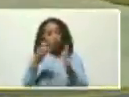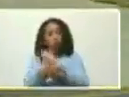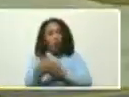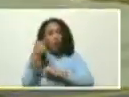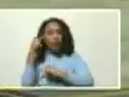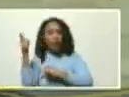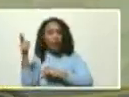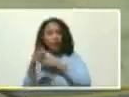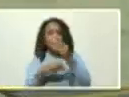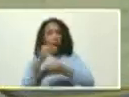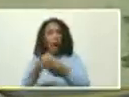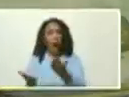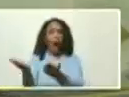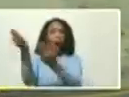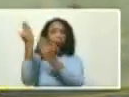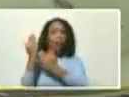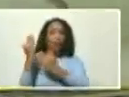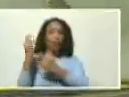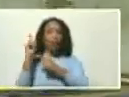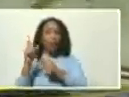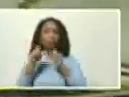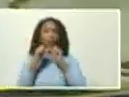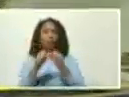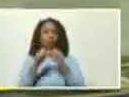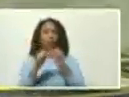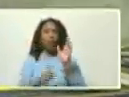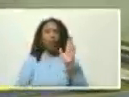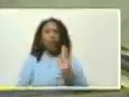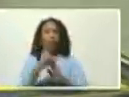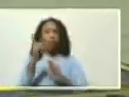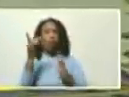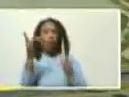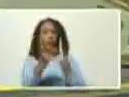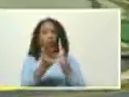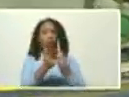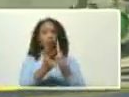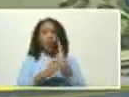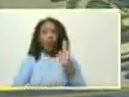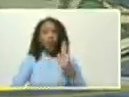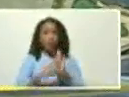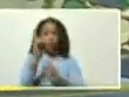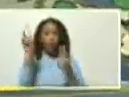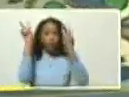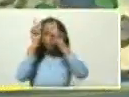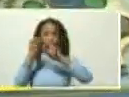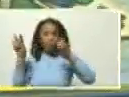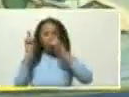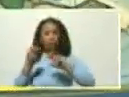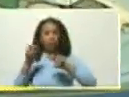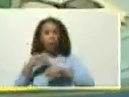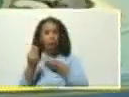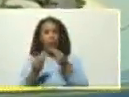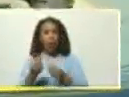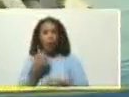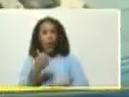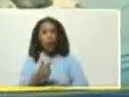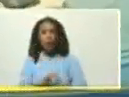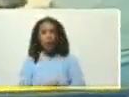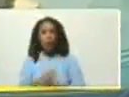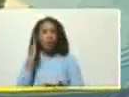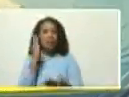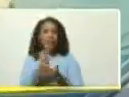que aporte permanentemente al desarrollo de la tecnología, al desarrollo de la investigación y, como lo dije,